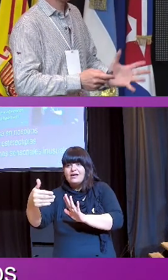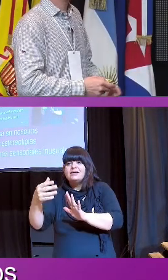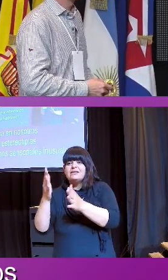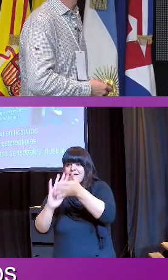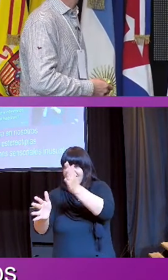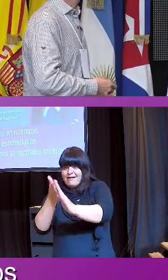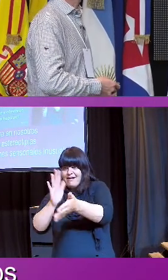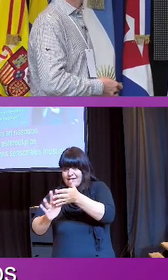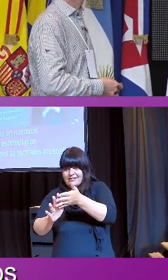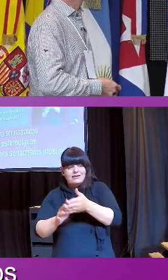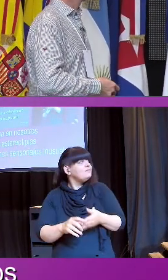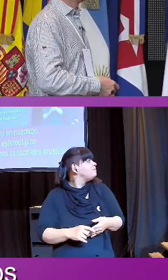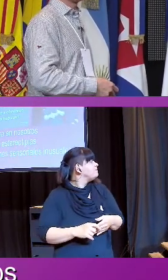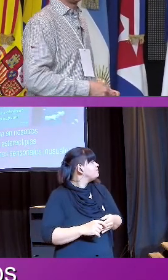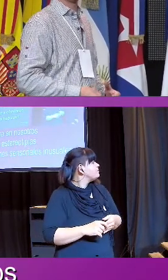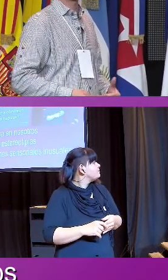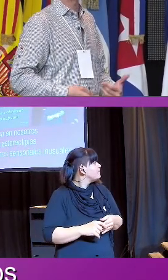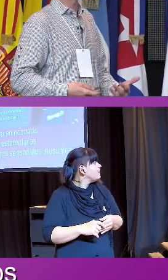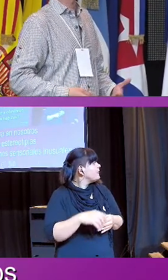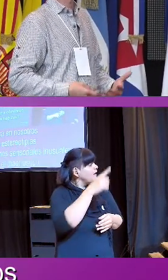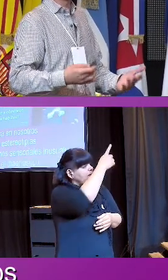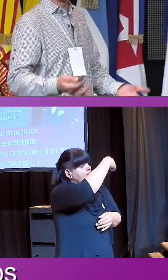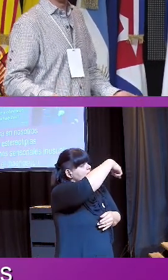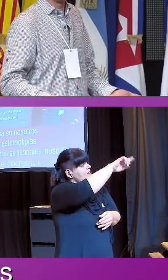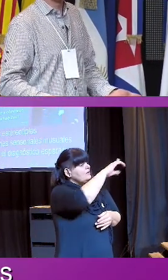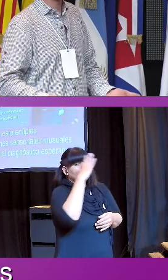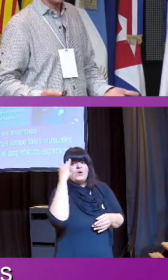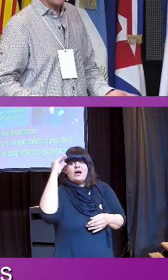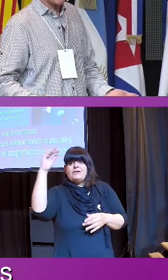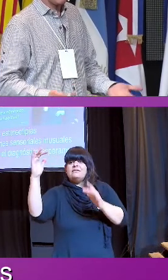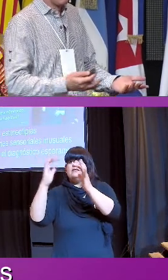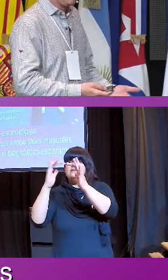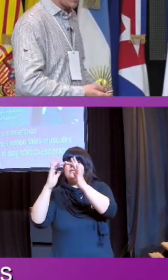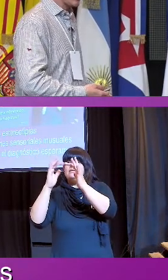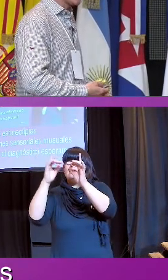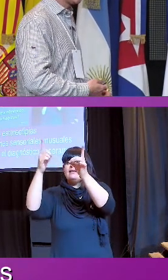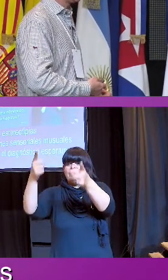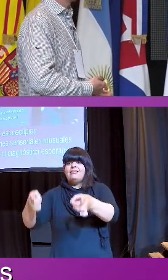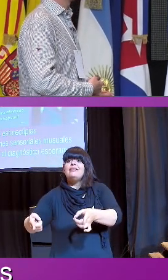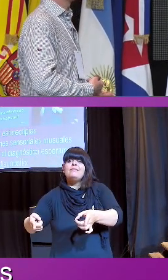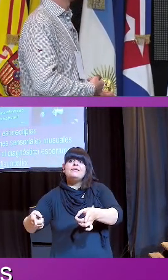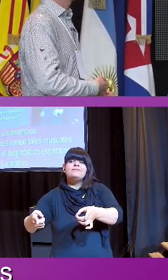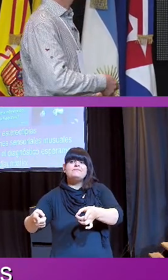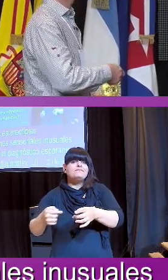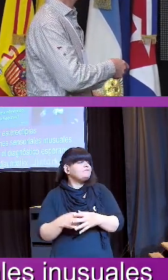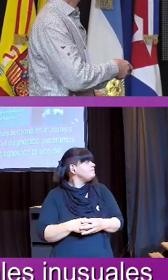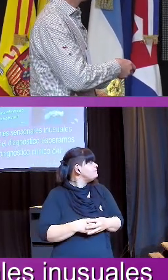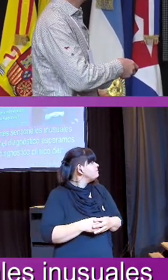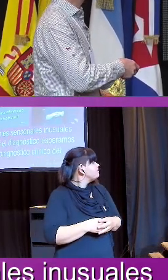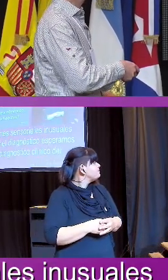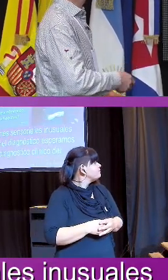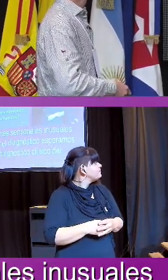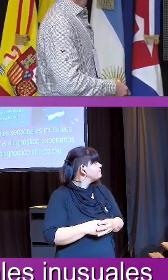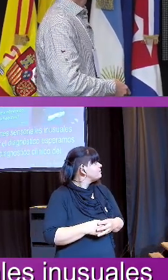Y da un número que permite hacer el diagnóstico, esperamos con igual confiabilidad o similar al diagnóstico clínico del experto o